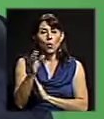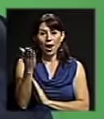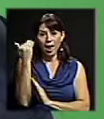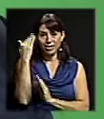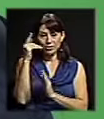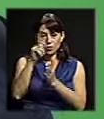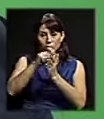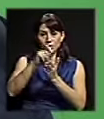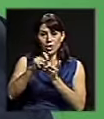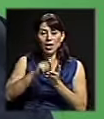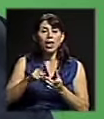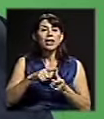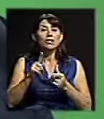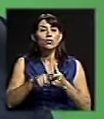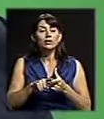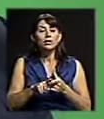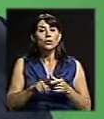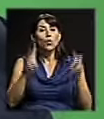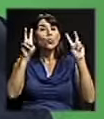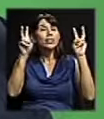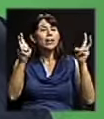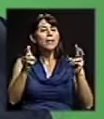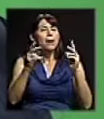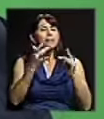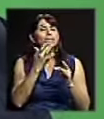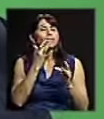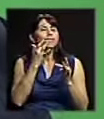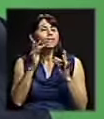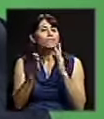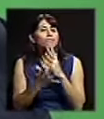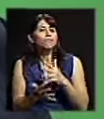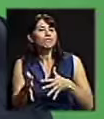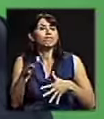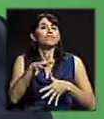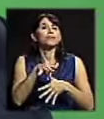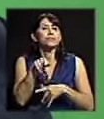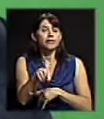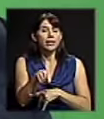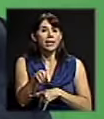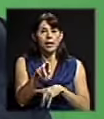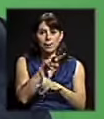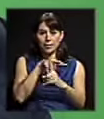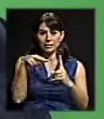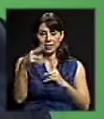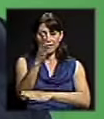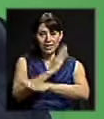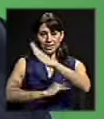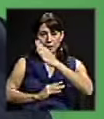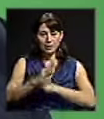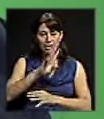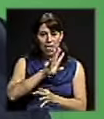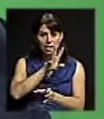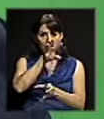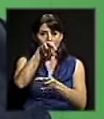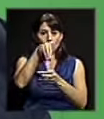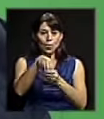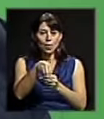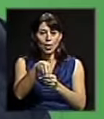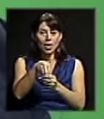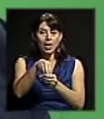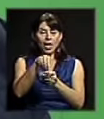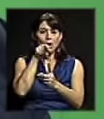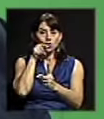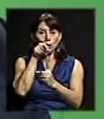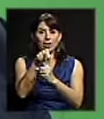entonces un tema prioritario es incorporar la perspectiva de discapacidad en los objetivos de